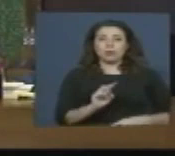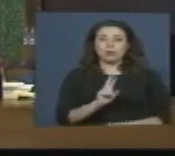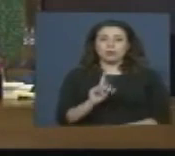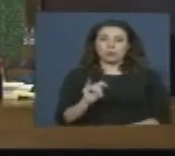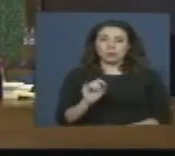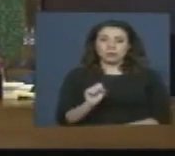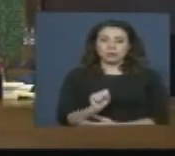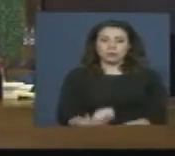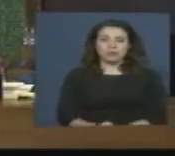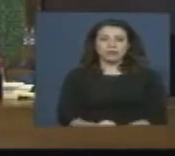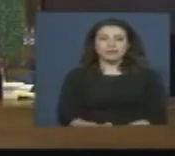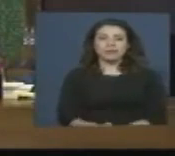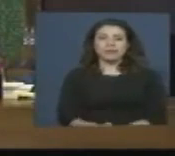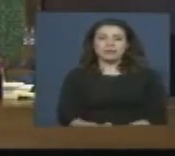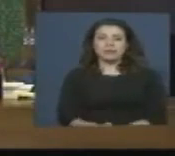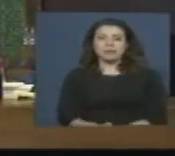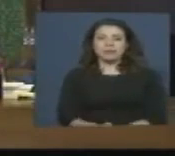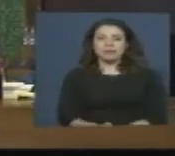Urrutia.